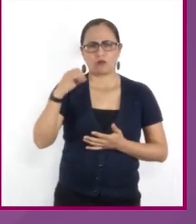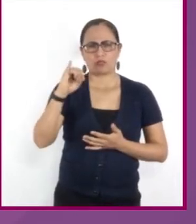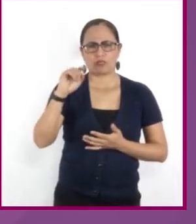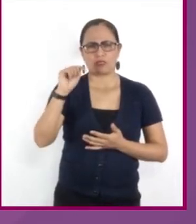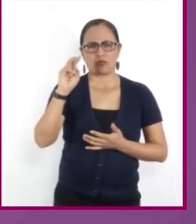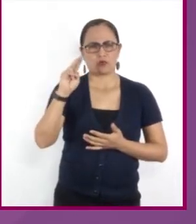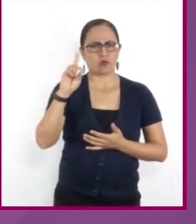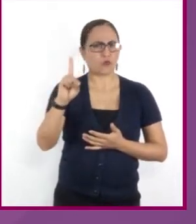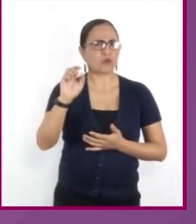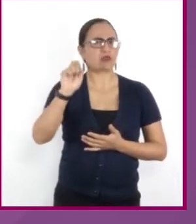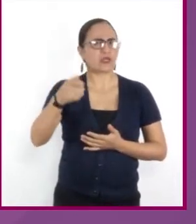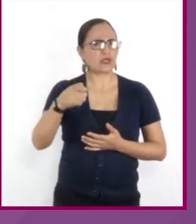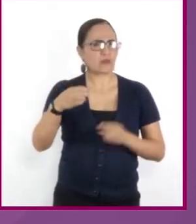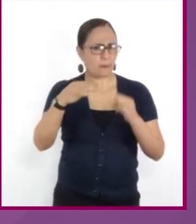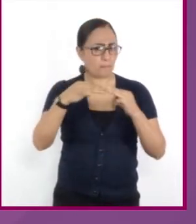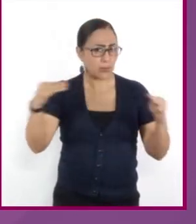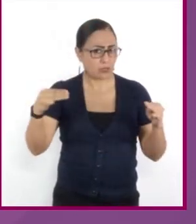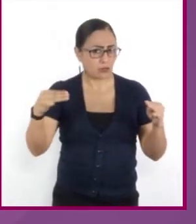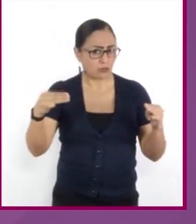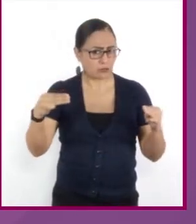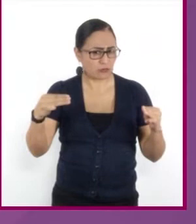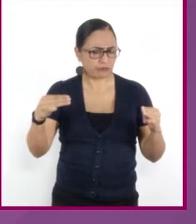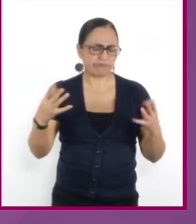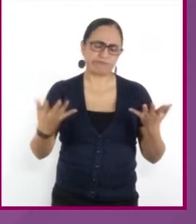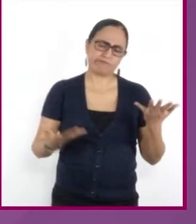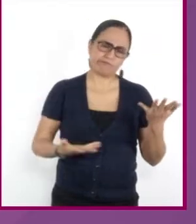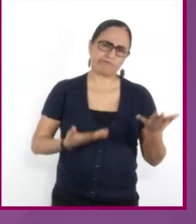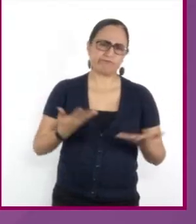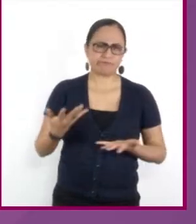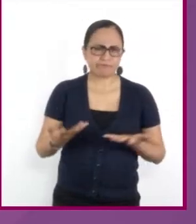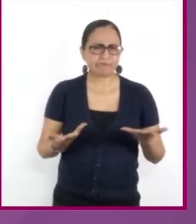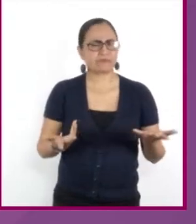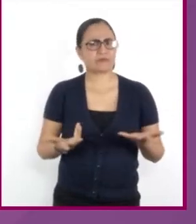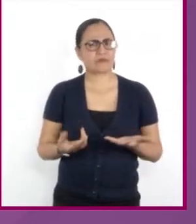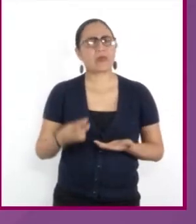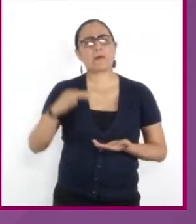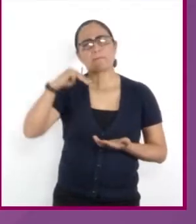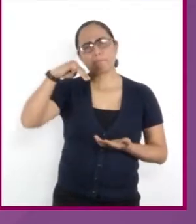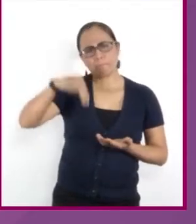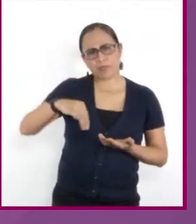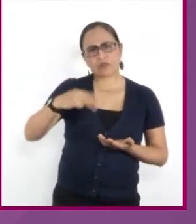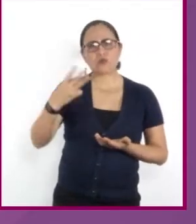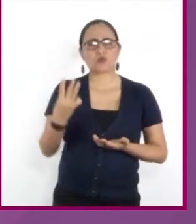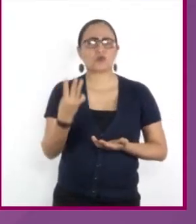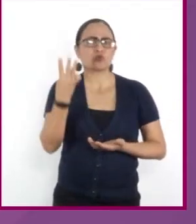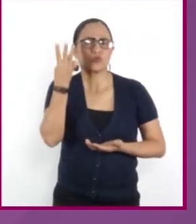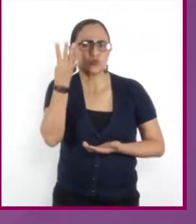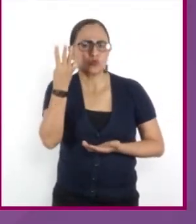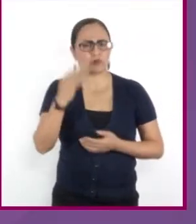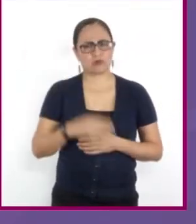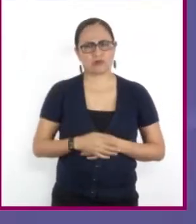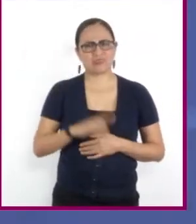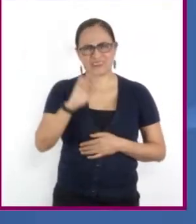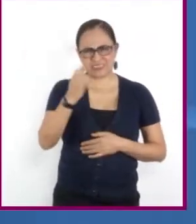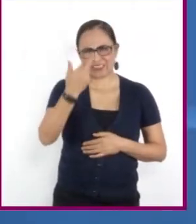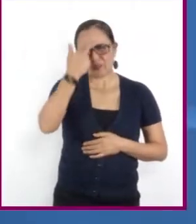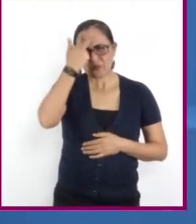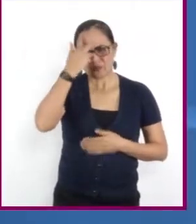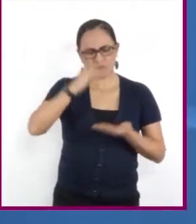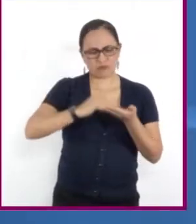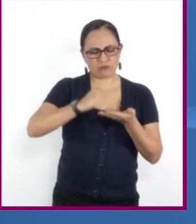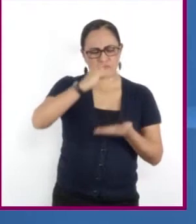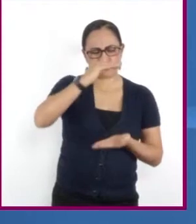en metros, ¿no es así? En realidad, serían metros cúbicos, Enrique. Pues recuerda que el